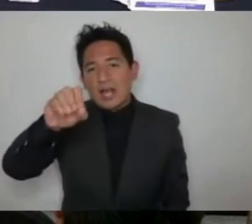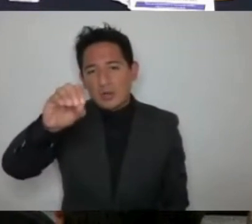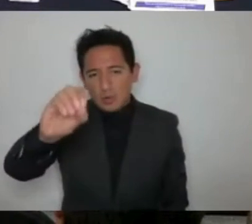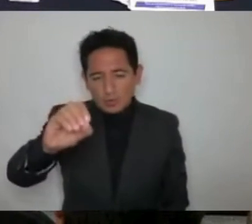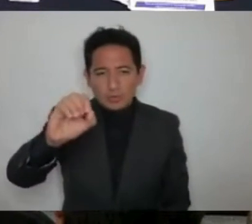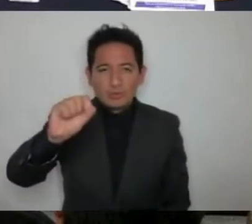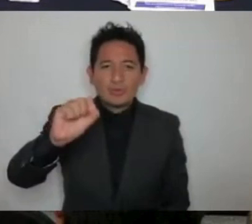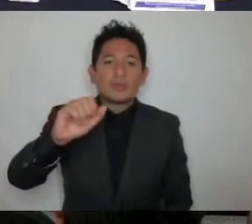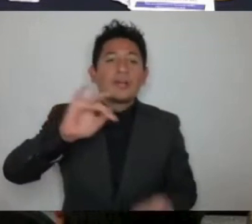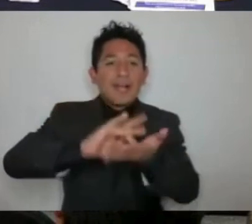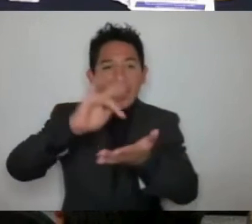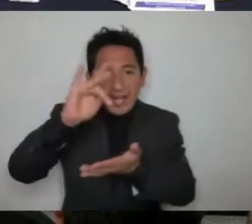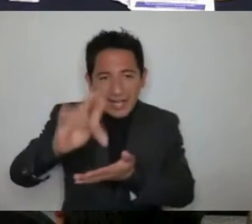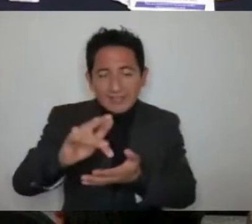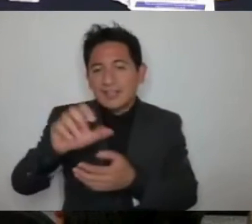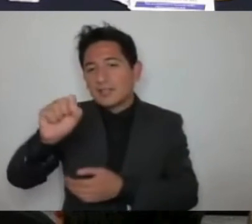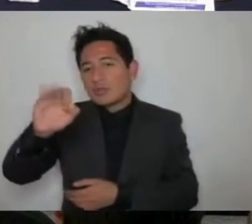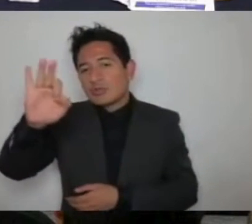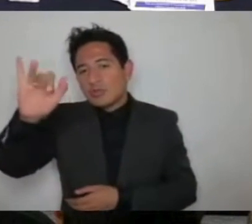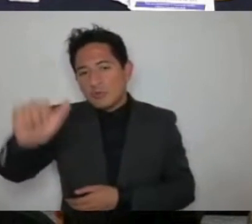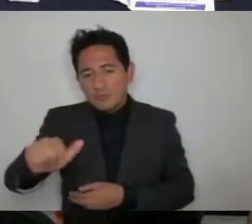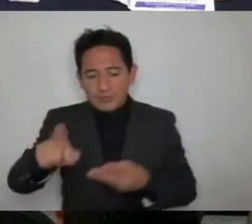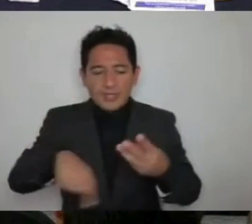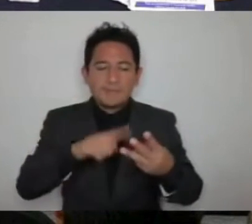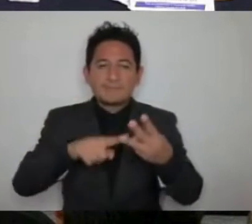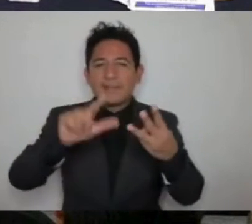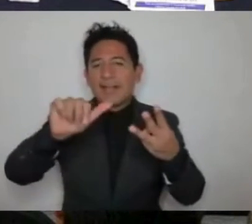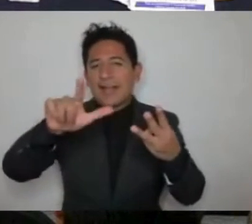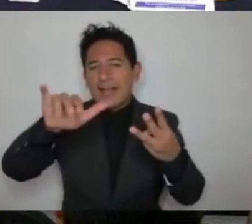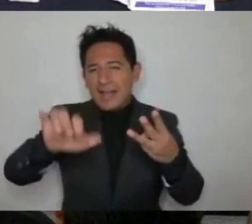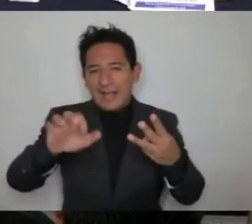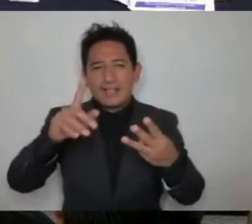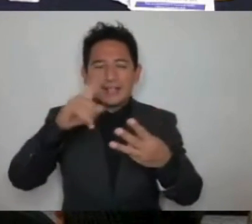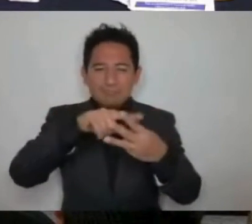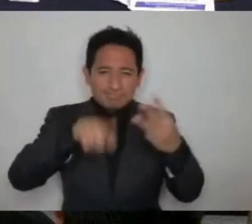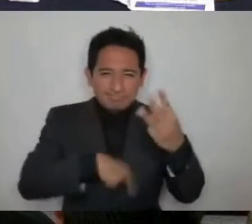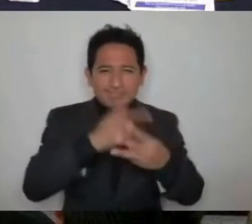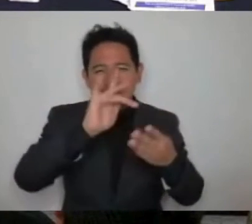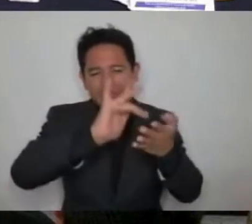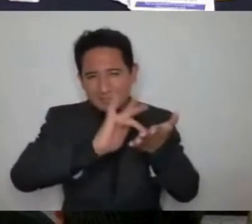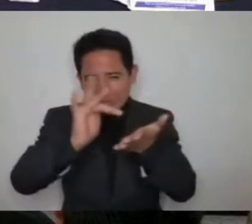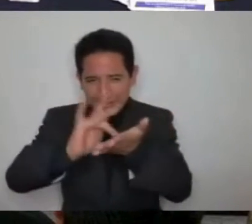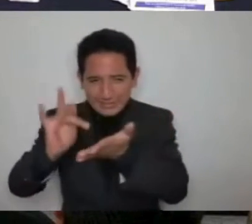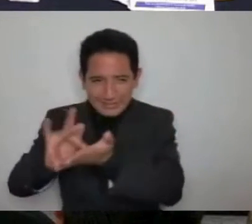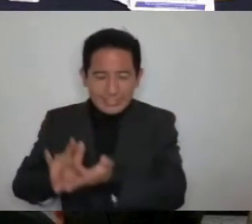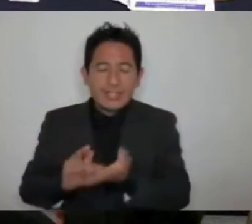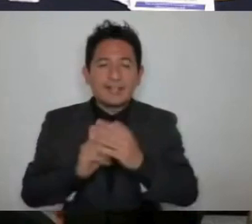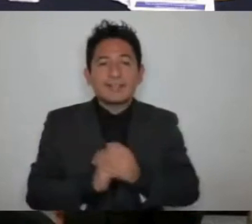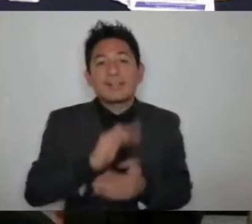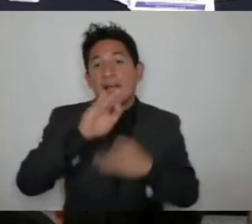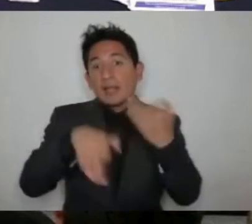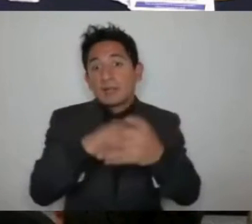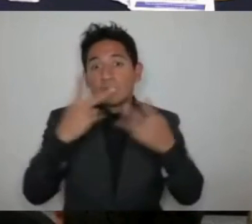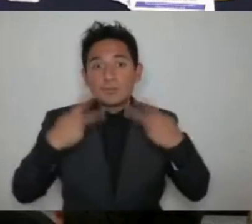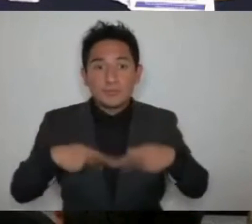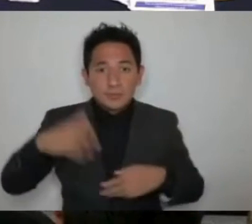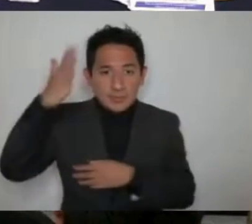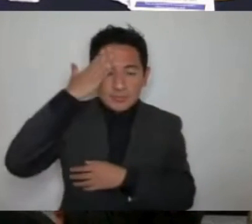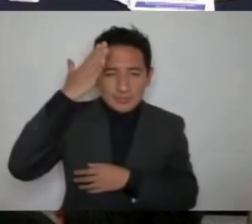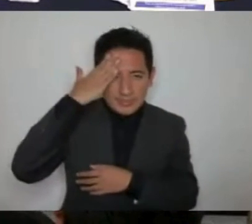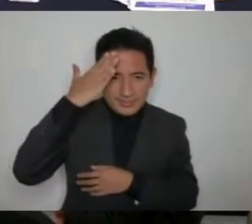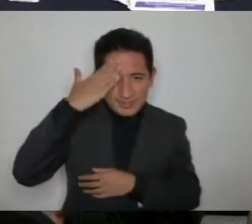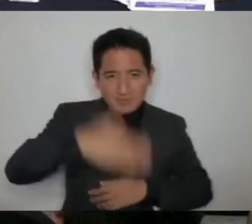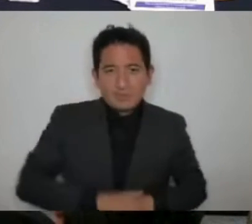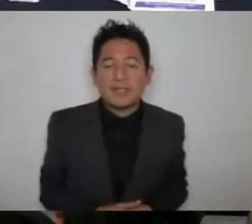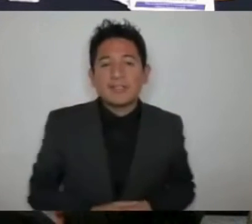Gracias Sofía y gracias Ale así como las personas titulares y a la dirección general a la magistrada taia Cruz parcero